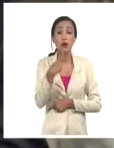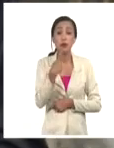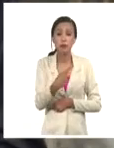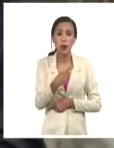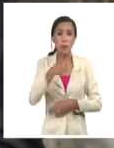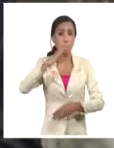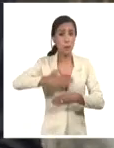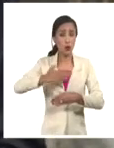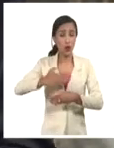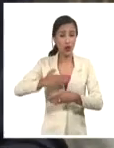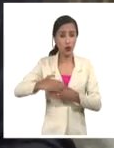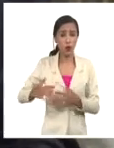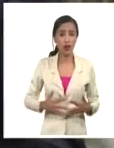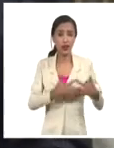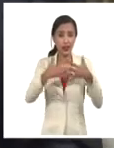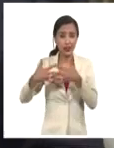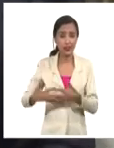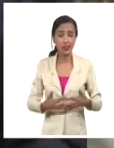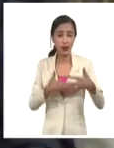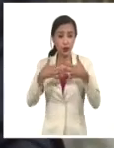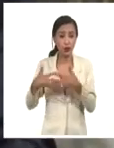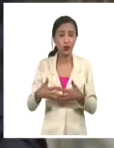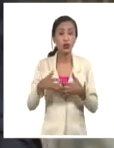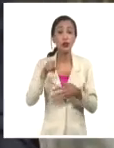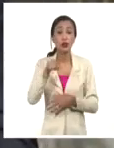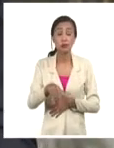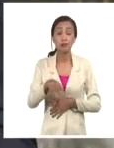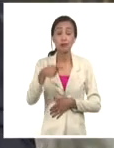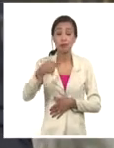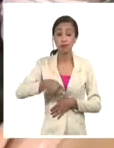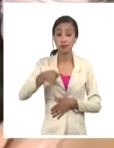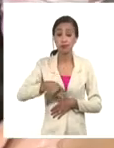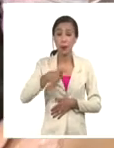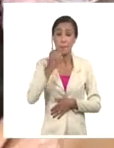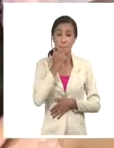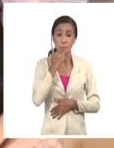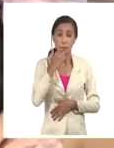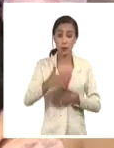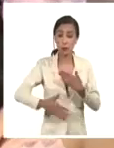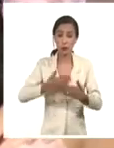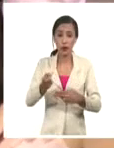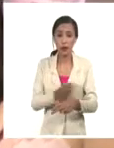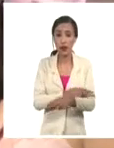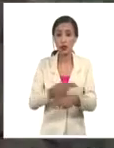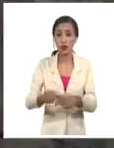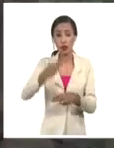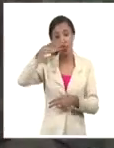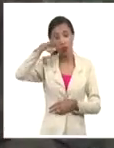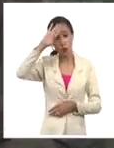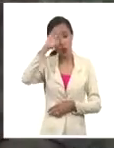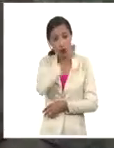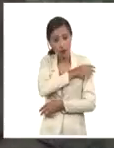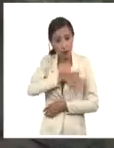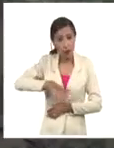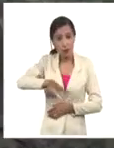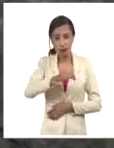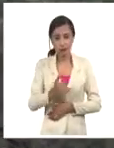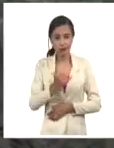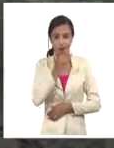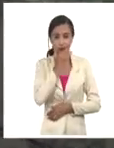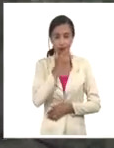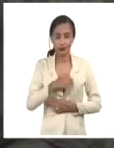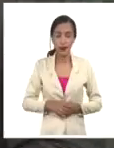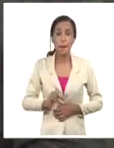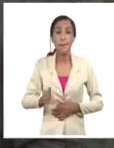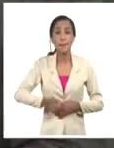que el bloqueo estadounidense constituye el fenómeno jurídico más lesivo en la historia de Cuba y su pueblo. Miguel Díaz-Canel felicitó